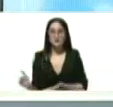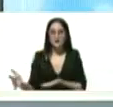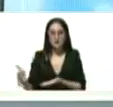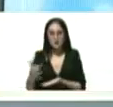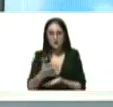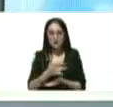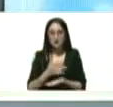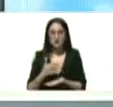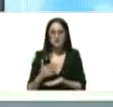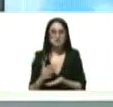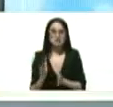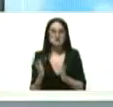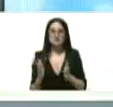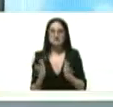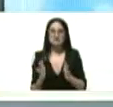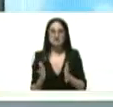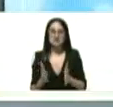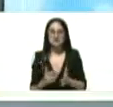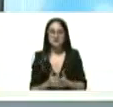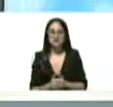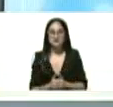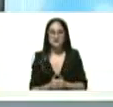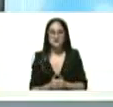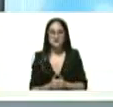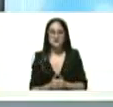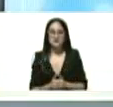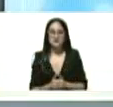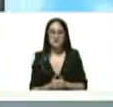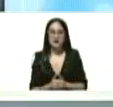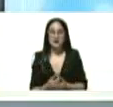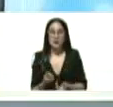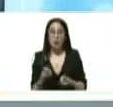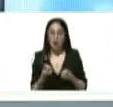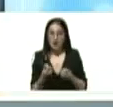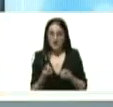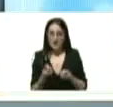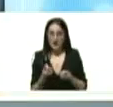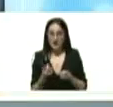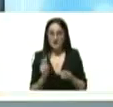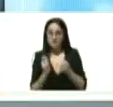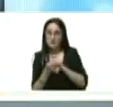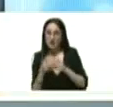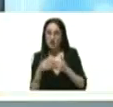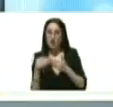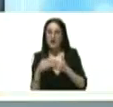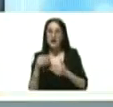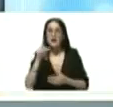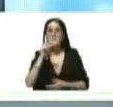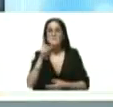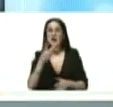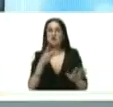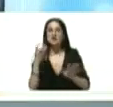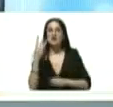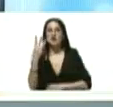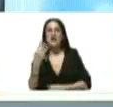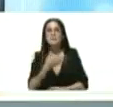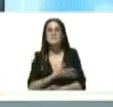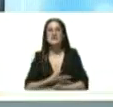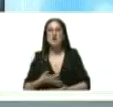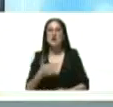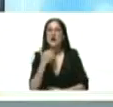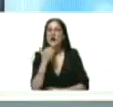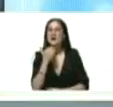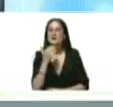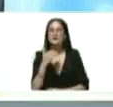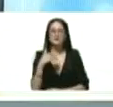recaudación equivalente, una recaudación en bolívares equivalente en dólares a 1.803 millones a casi